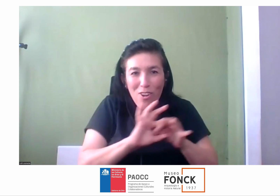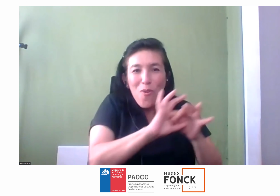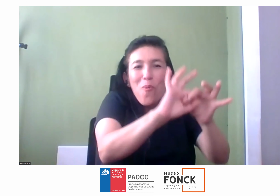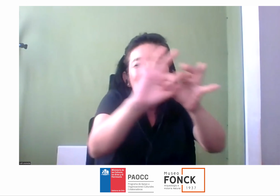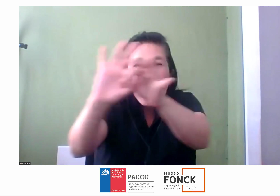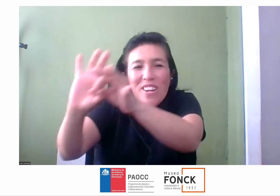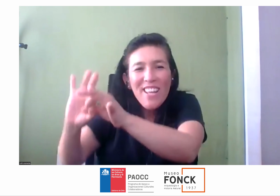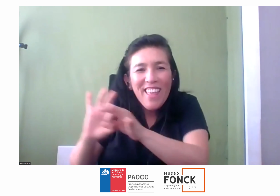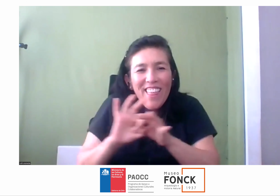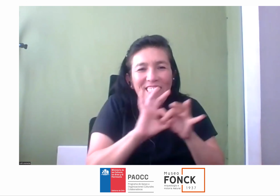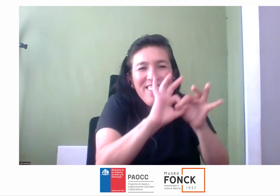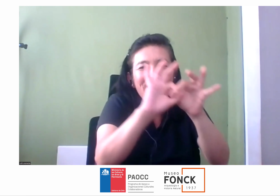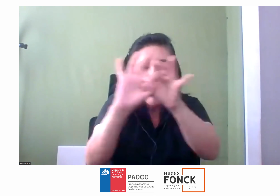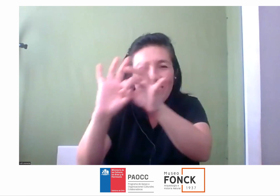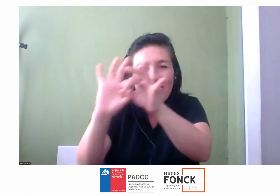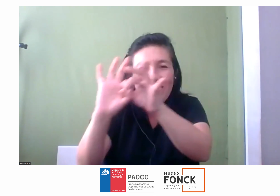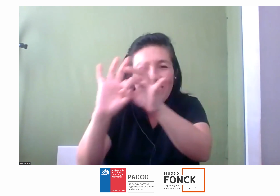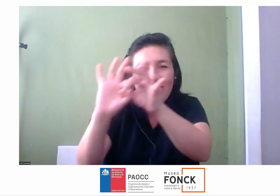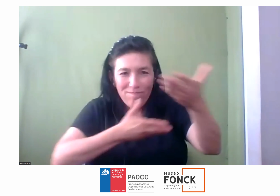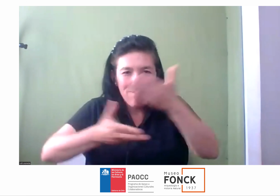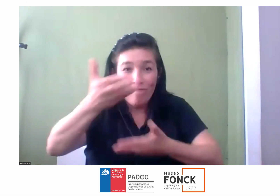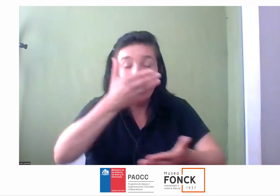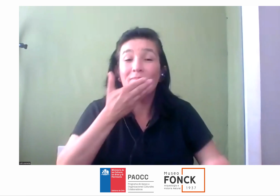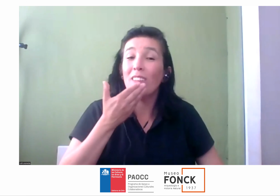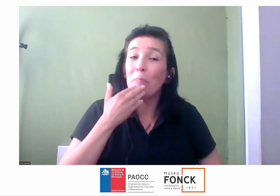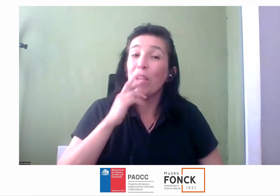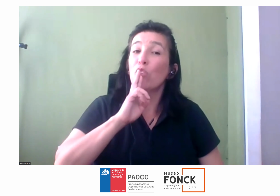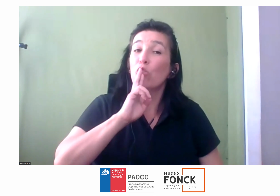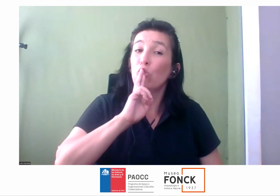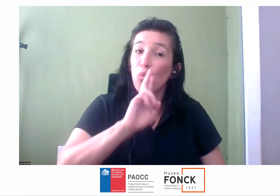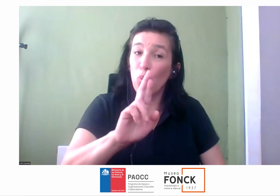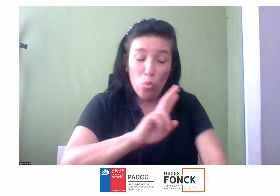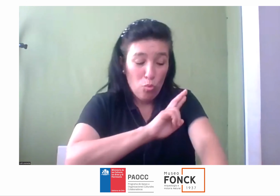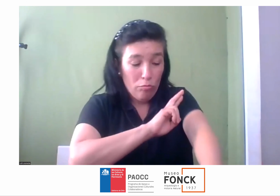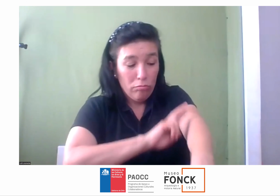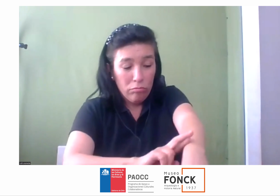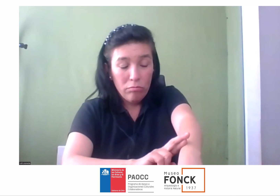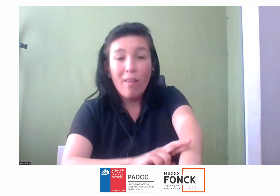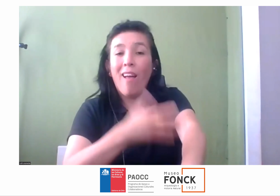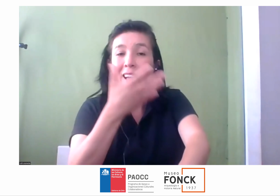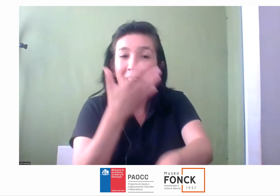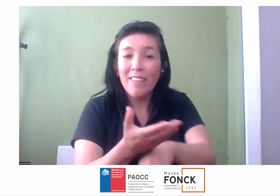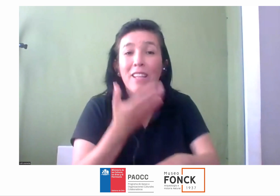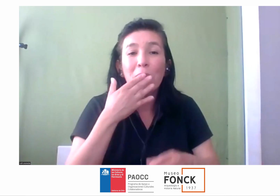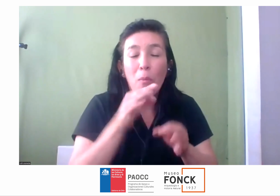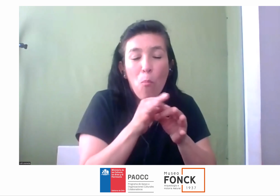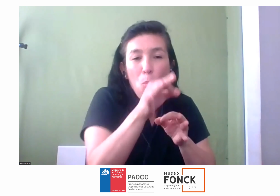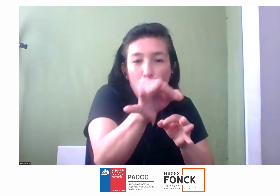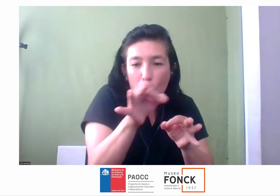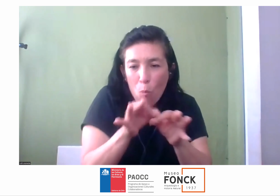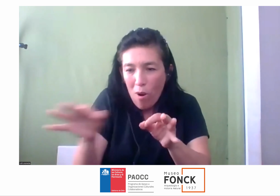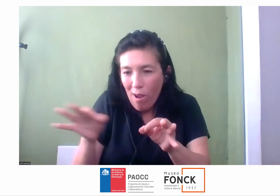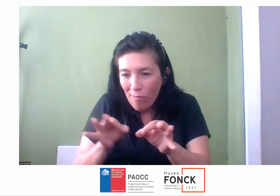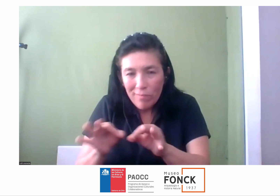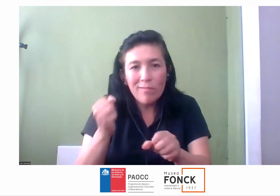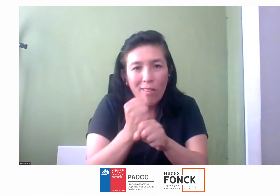toda esta región andina. Y también hacia el sur tenemos también una coexistencia de distintas poblaciones que hacen distintas cerámicas. O